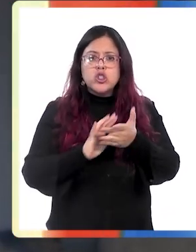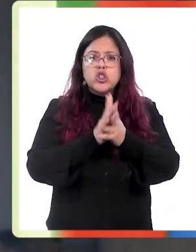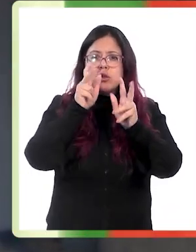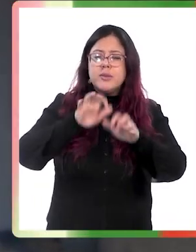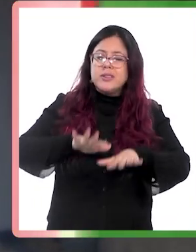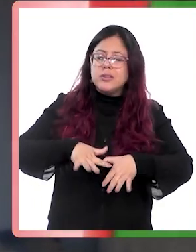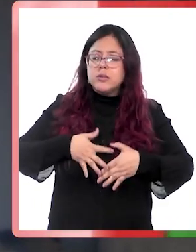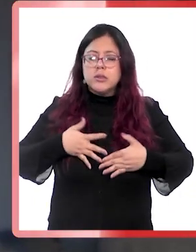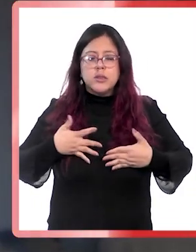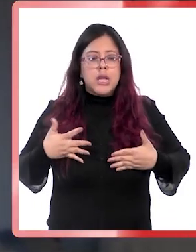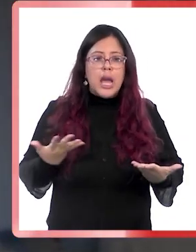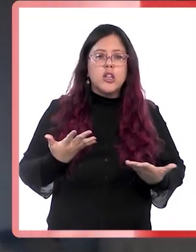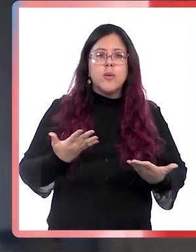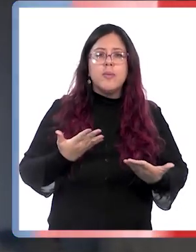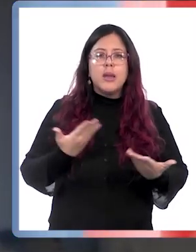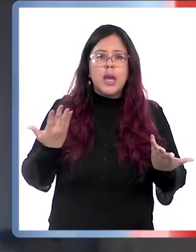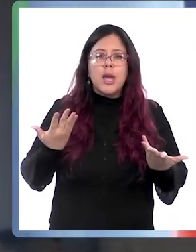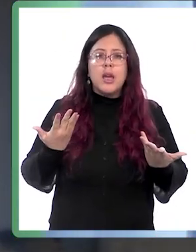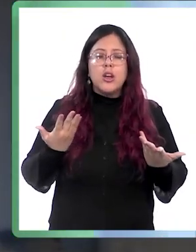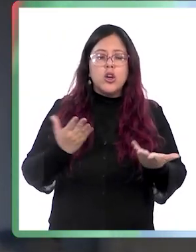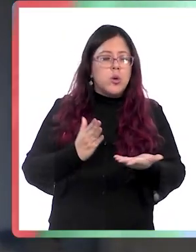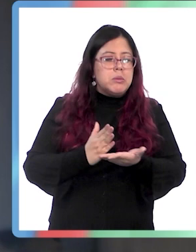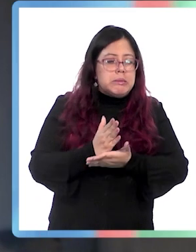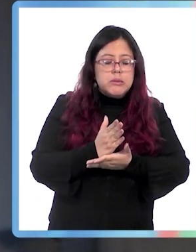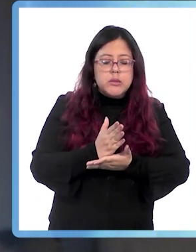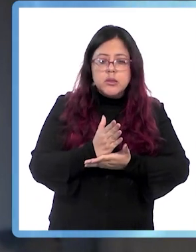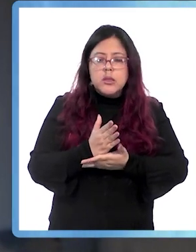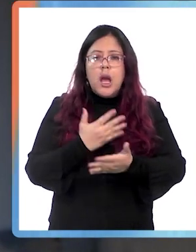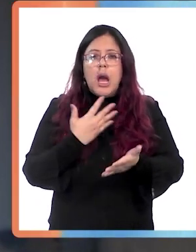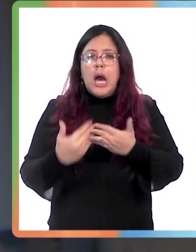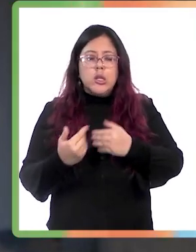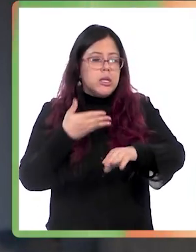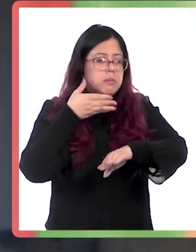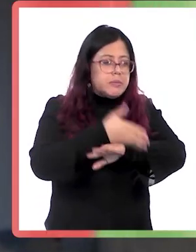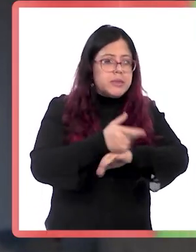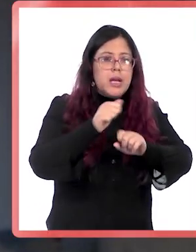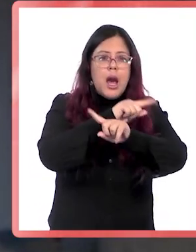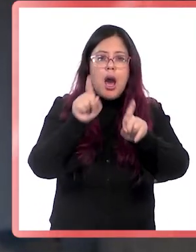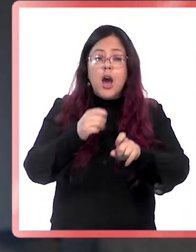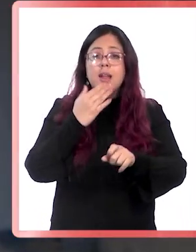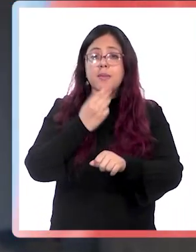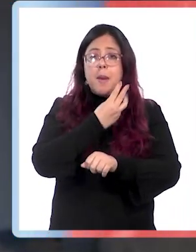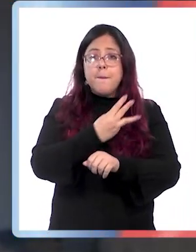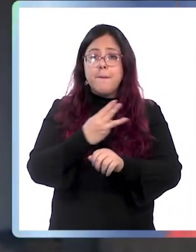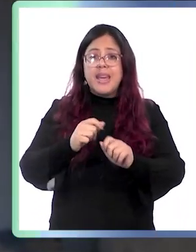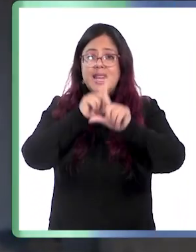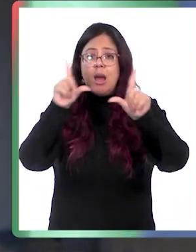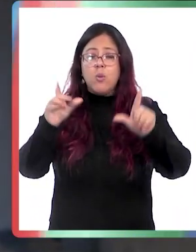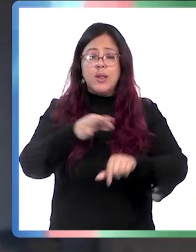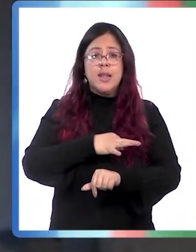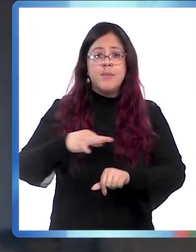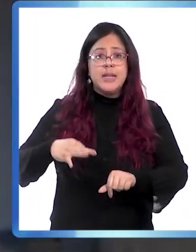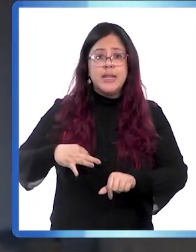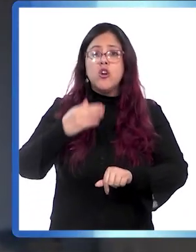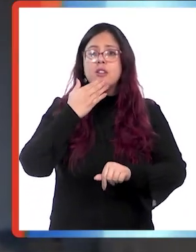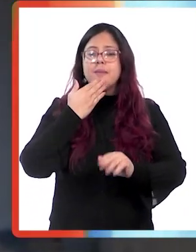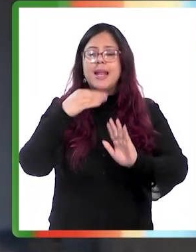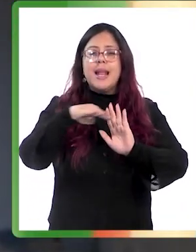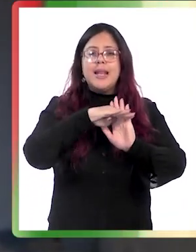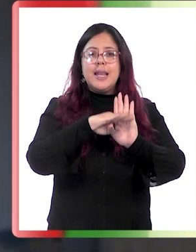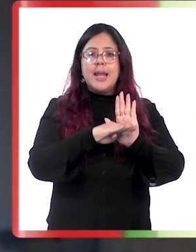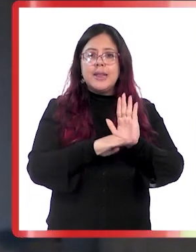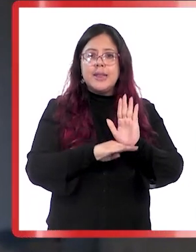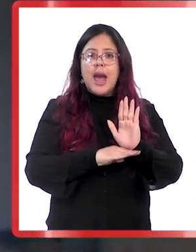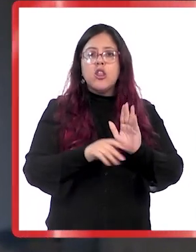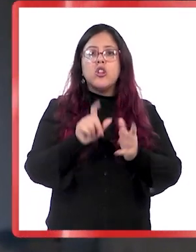síntomas, cuando empiezan, cómo consultar y dónde acudir. Y también en la página web del ministerio está el listado de